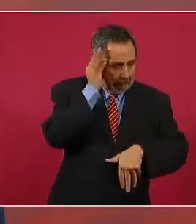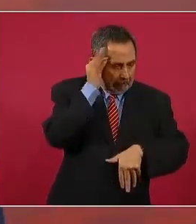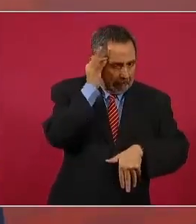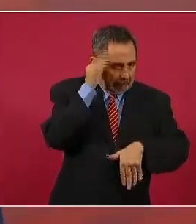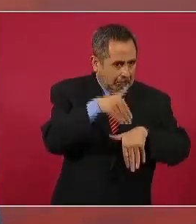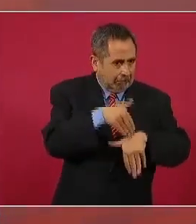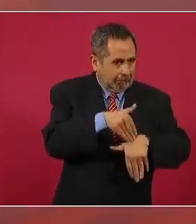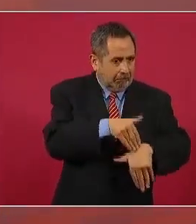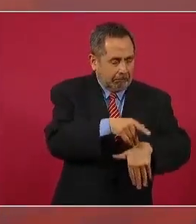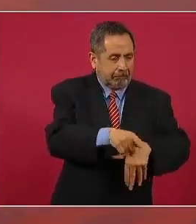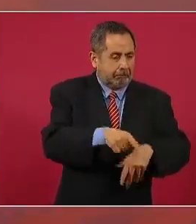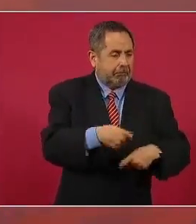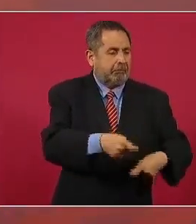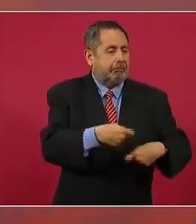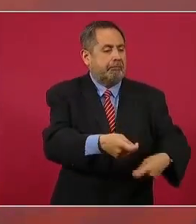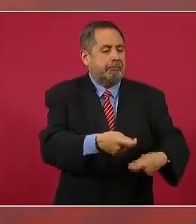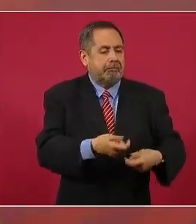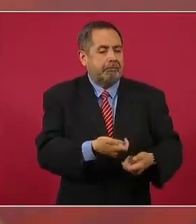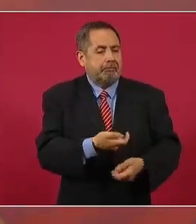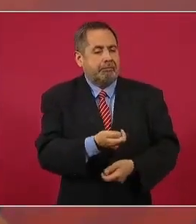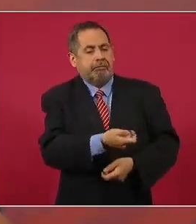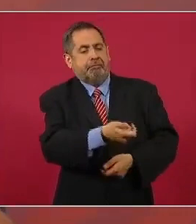empleados